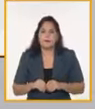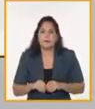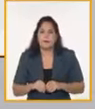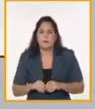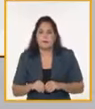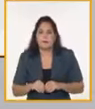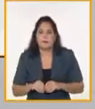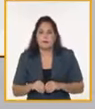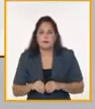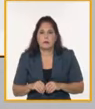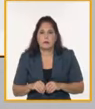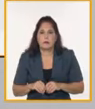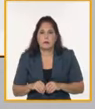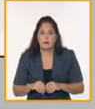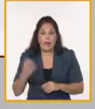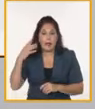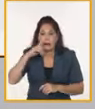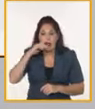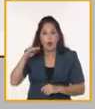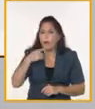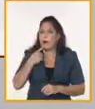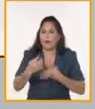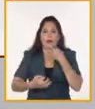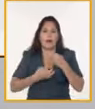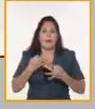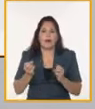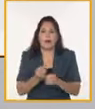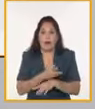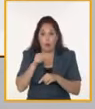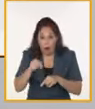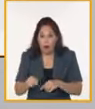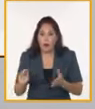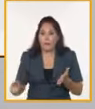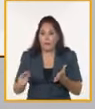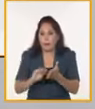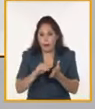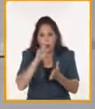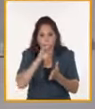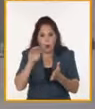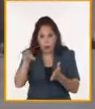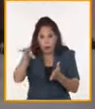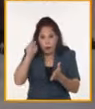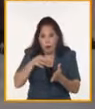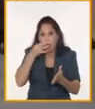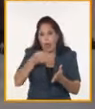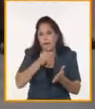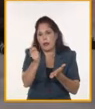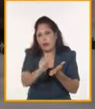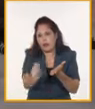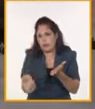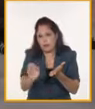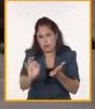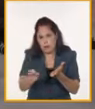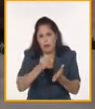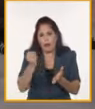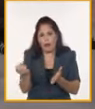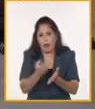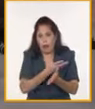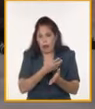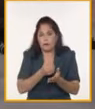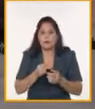precisión que tenían las normas Y esto es un aspecto que queda aquí saldado en este en este proceso hay